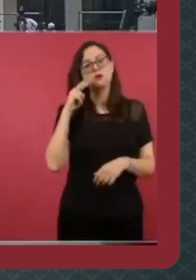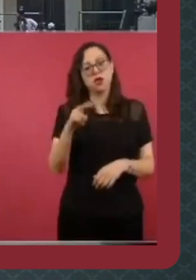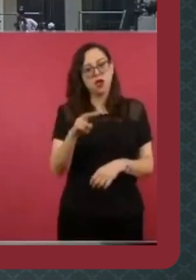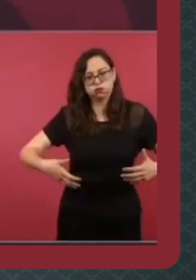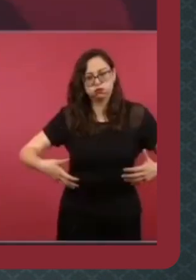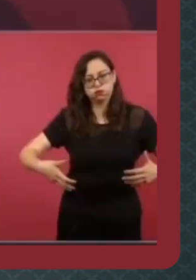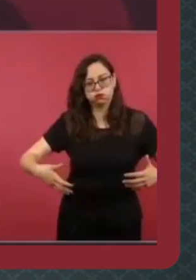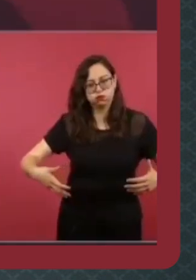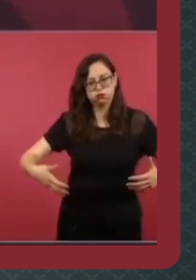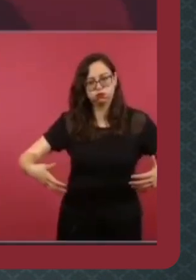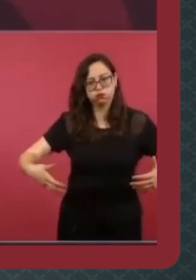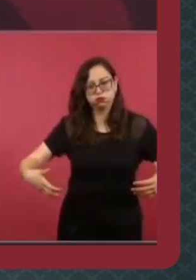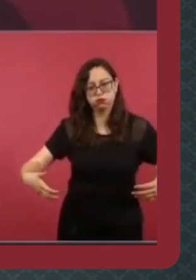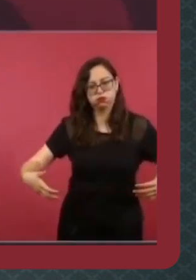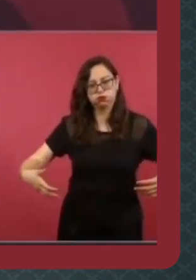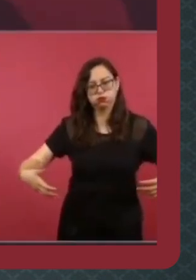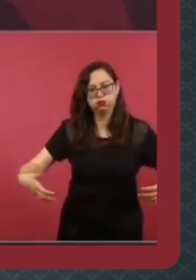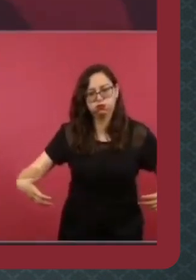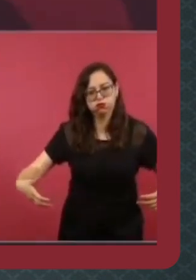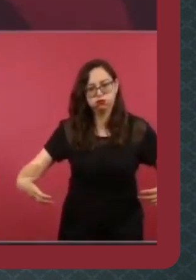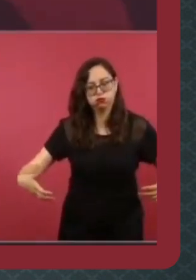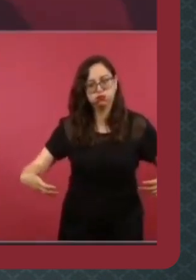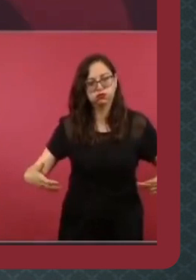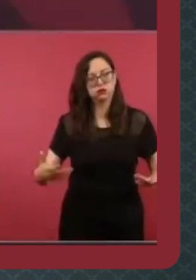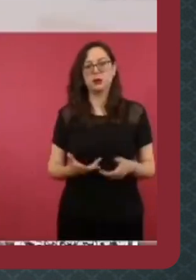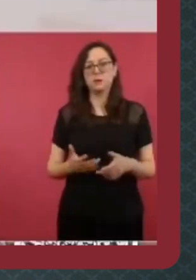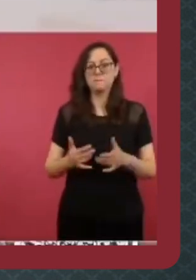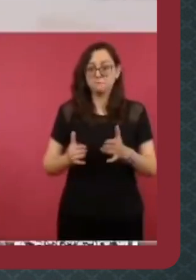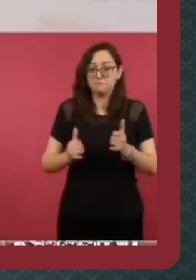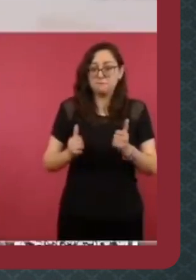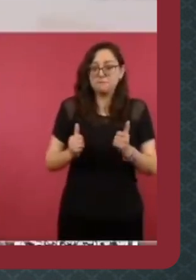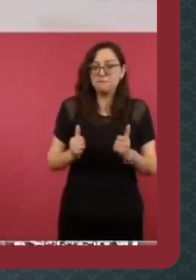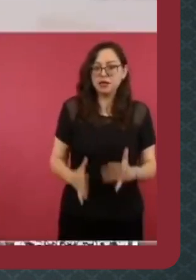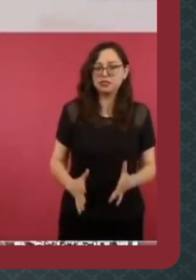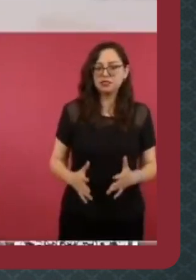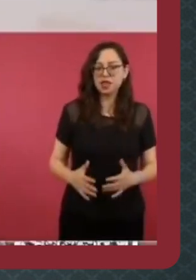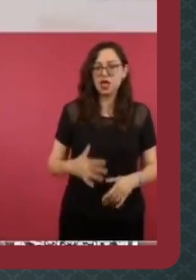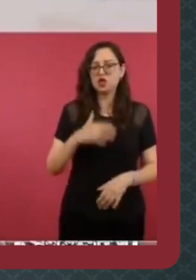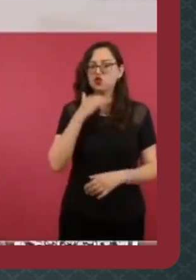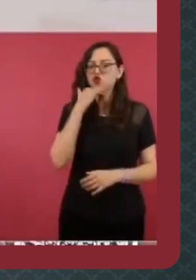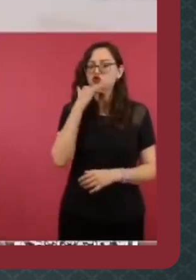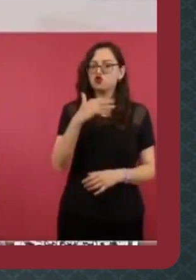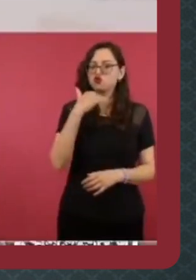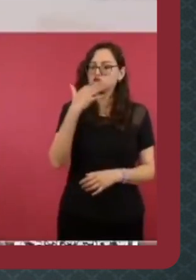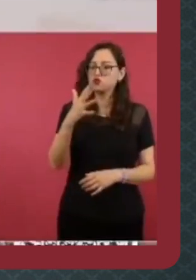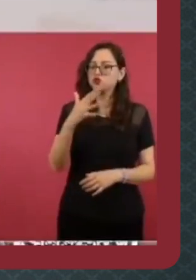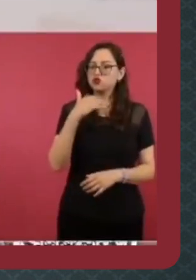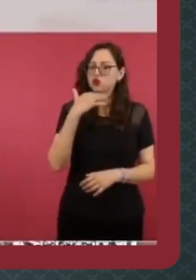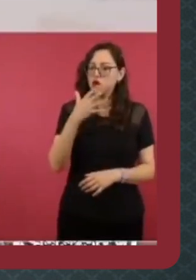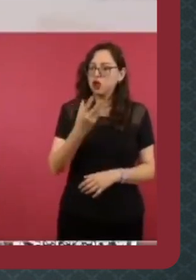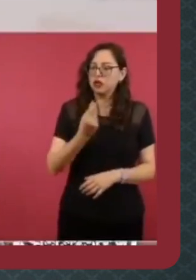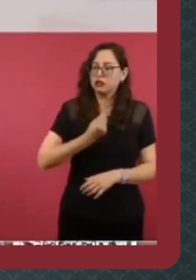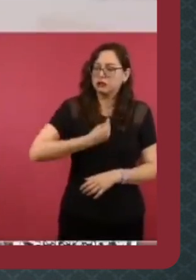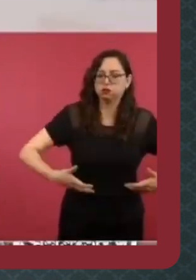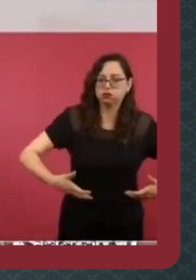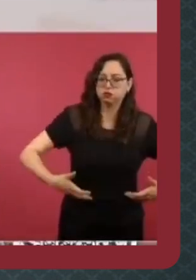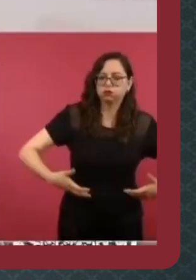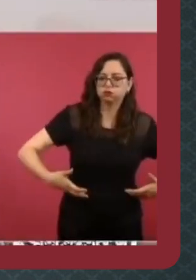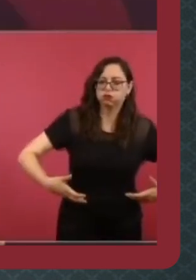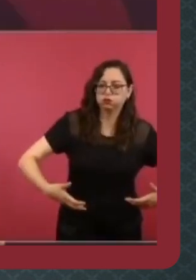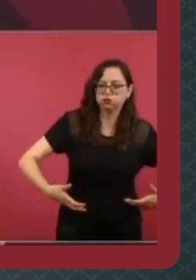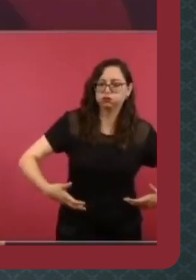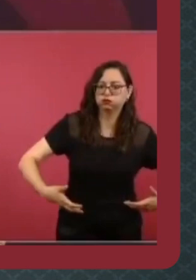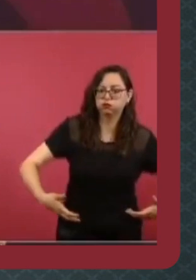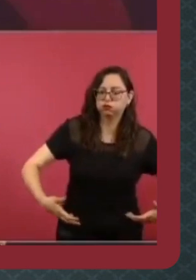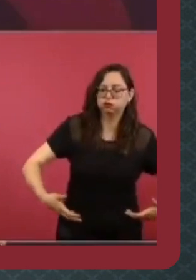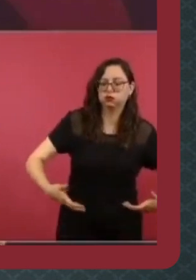mexicanos como Canseco son un ejemplo a seguir no solo en el servicio exterior mexicano sino en todos los ámbitos de los servidores